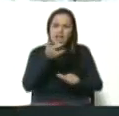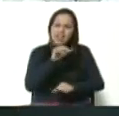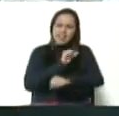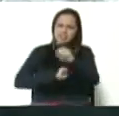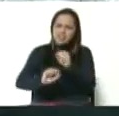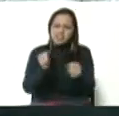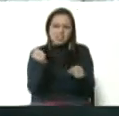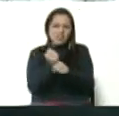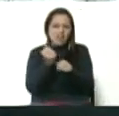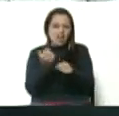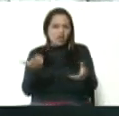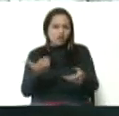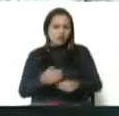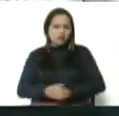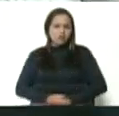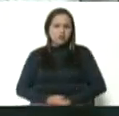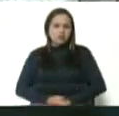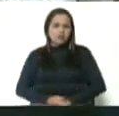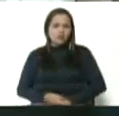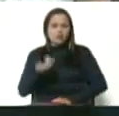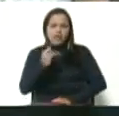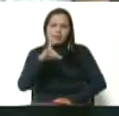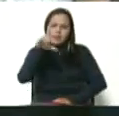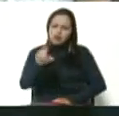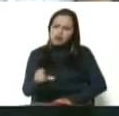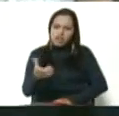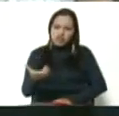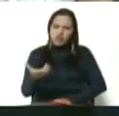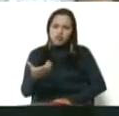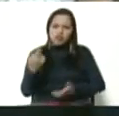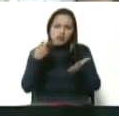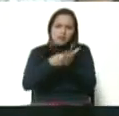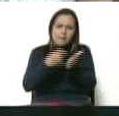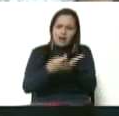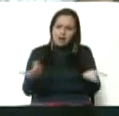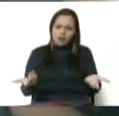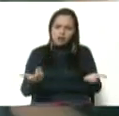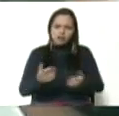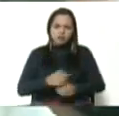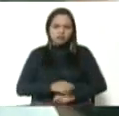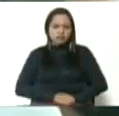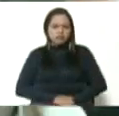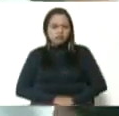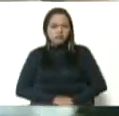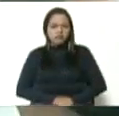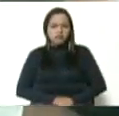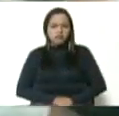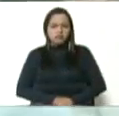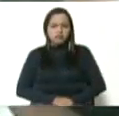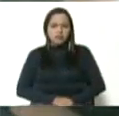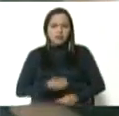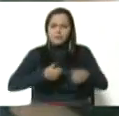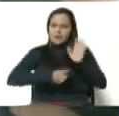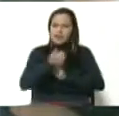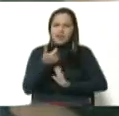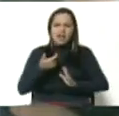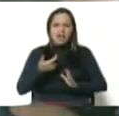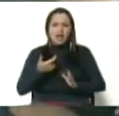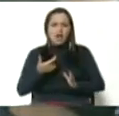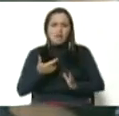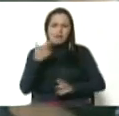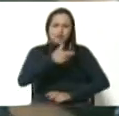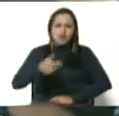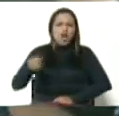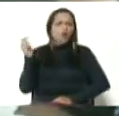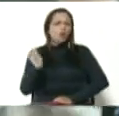trabajador, cuando se les está disminuyendo su salario, su sustento, cuando mayormente el jubilado